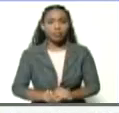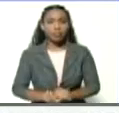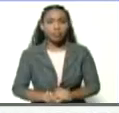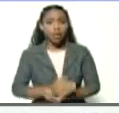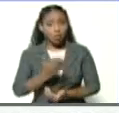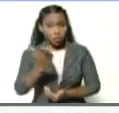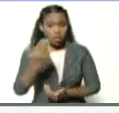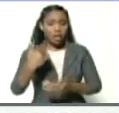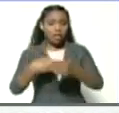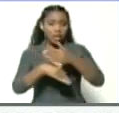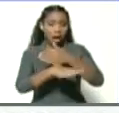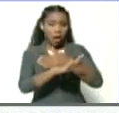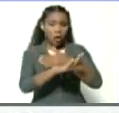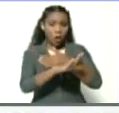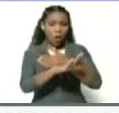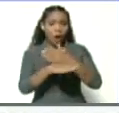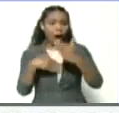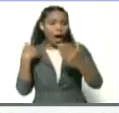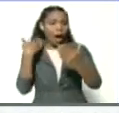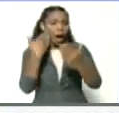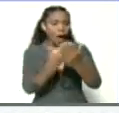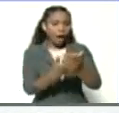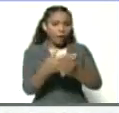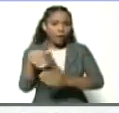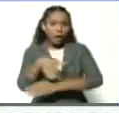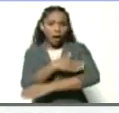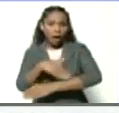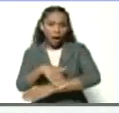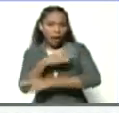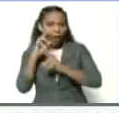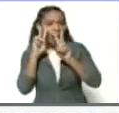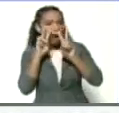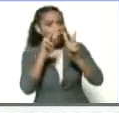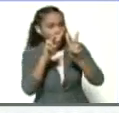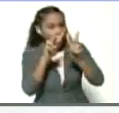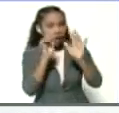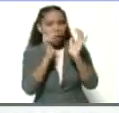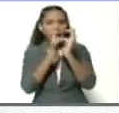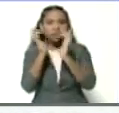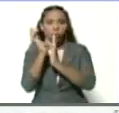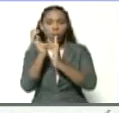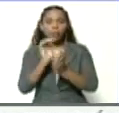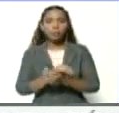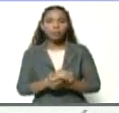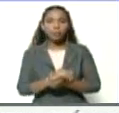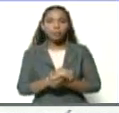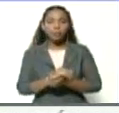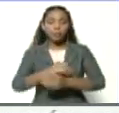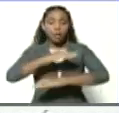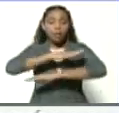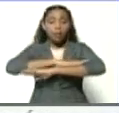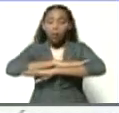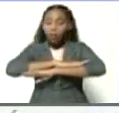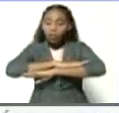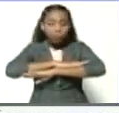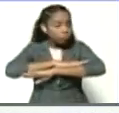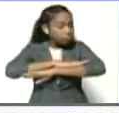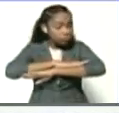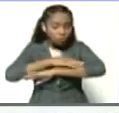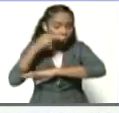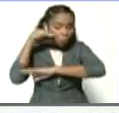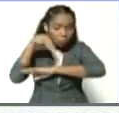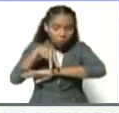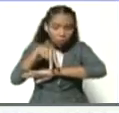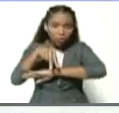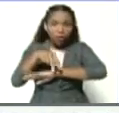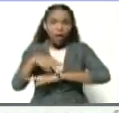Usted salió a la esquina, a la avenida, a la calle, desde el balcón, la